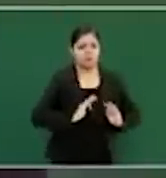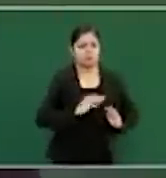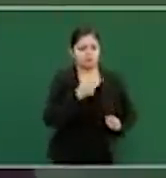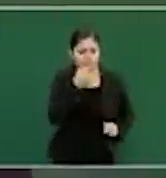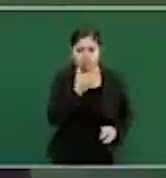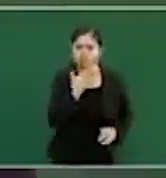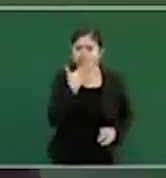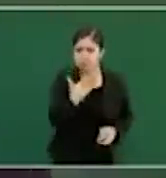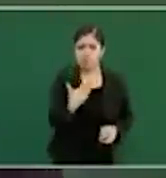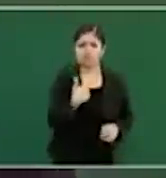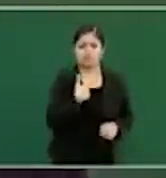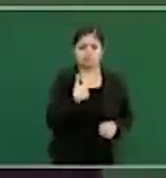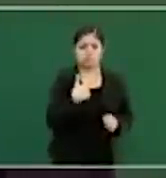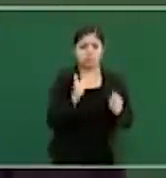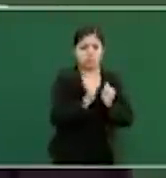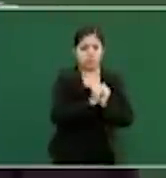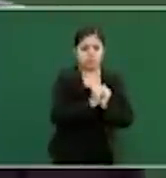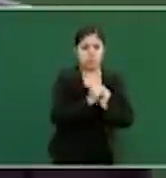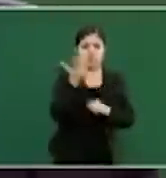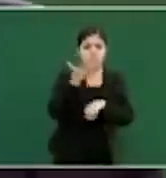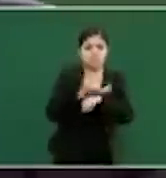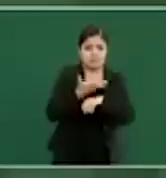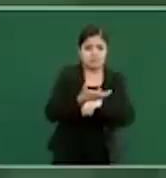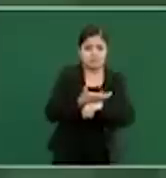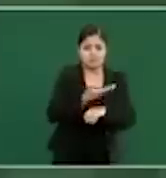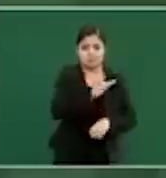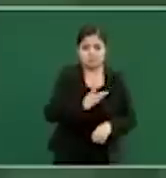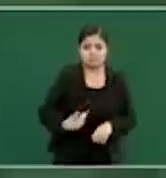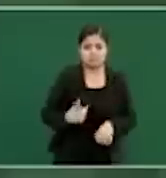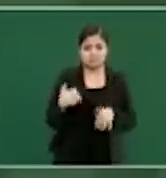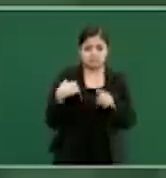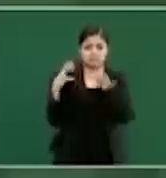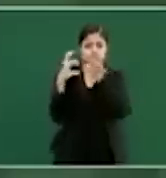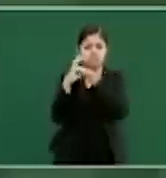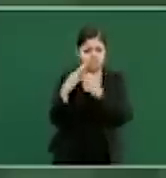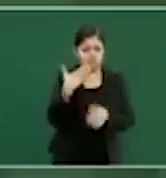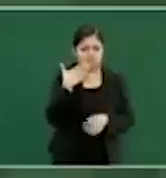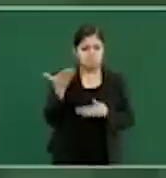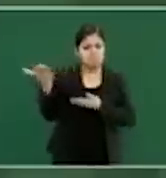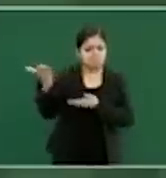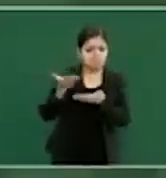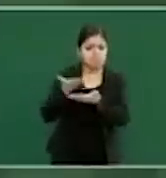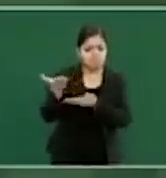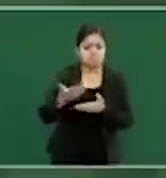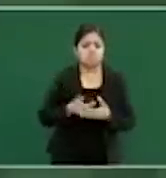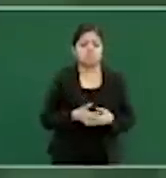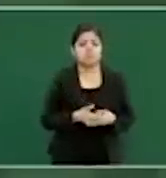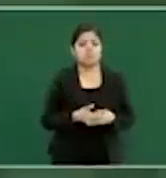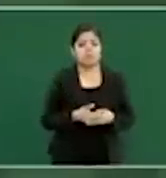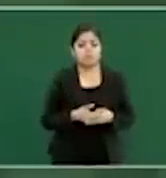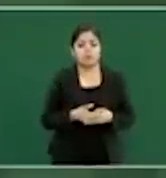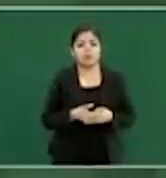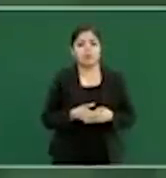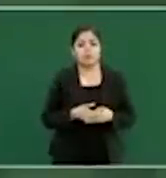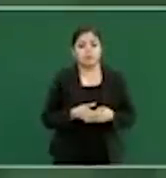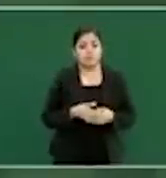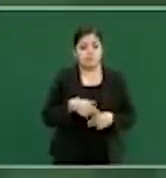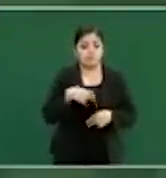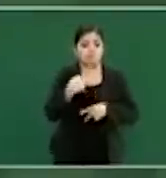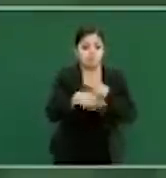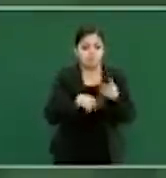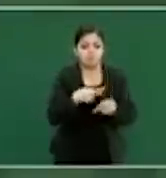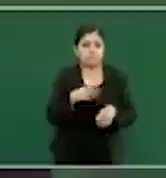relación que tenemos con el gobierno de Estados Unidos, que se va a